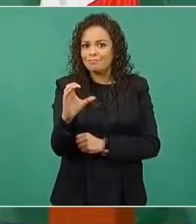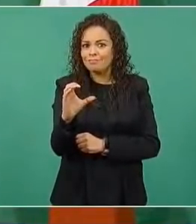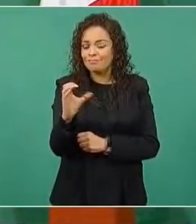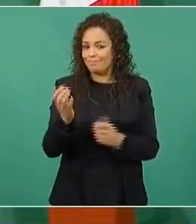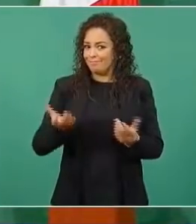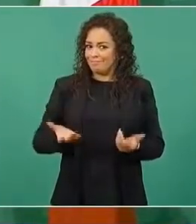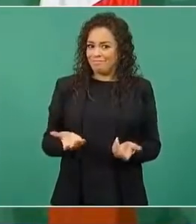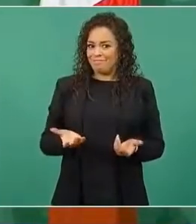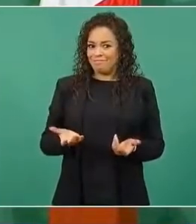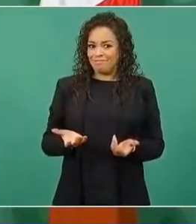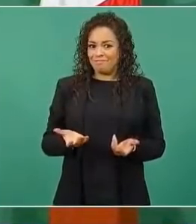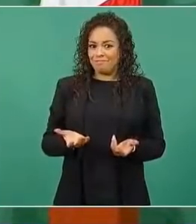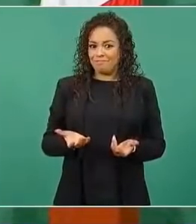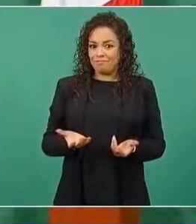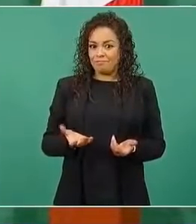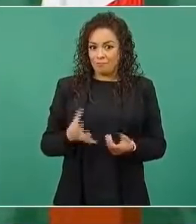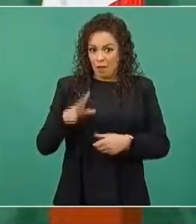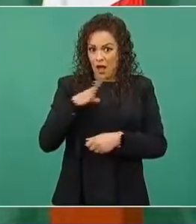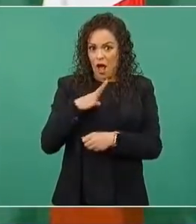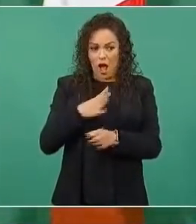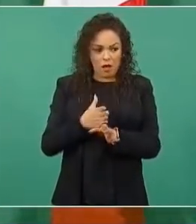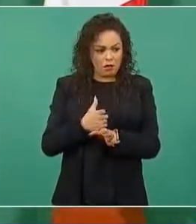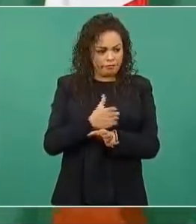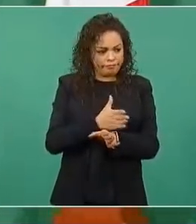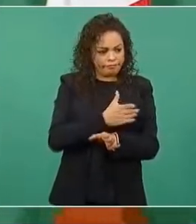o hay vestigios.